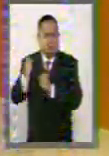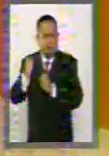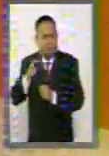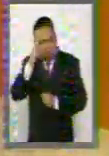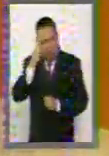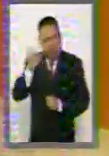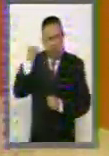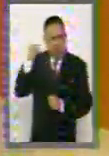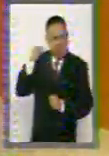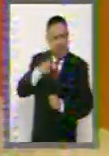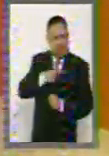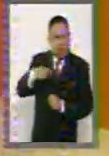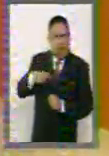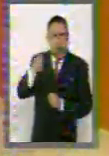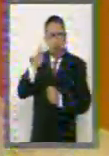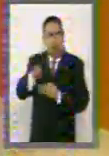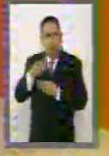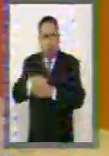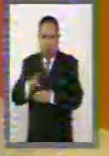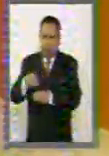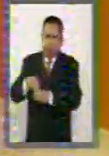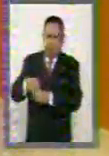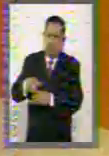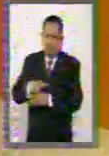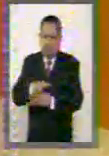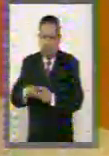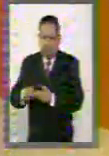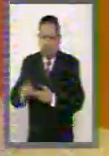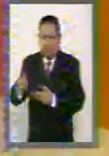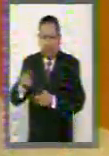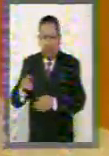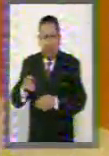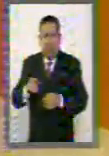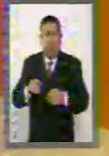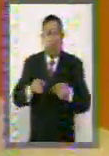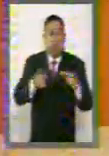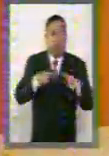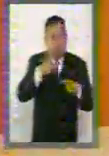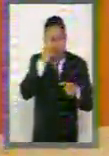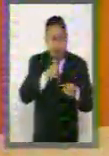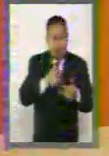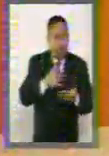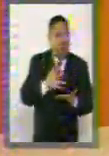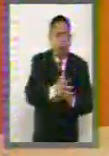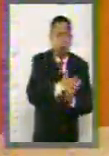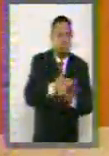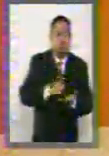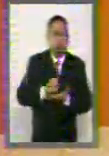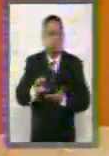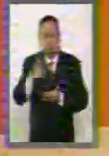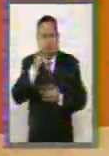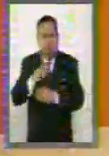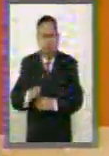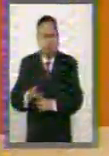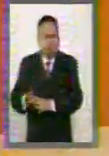enorme deuda que se endosó a los mexicanos, que se quería además que